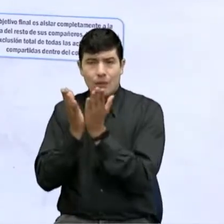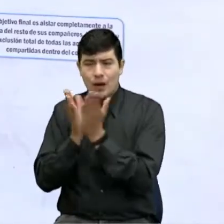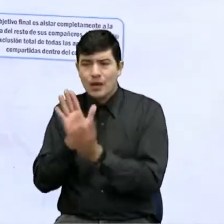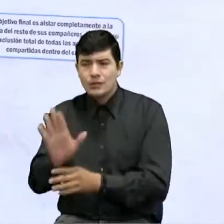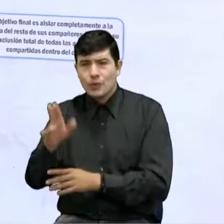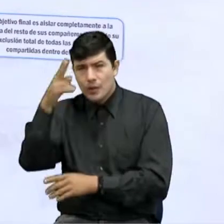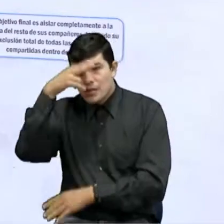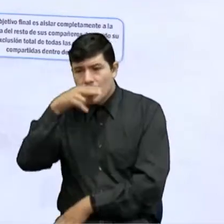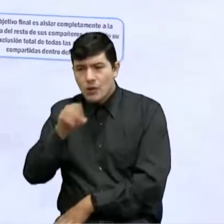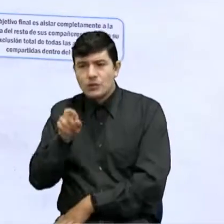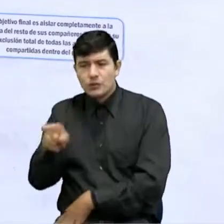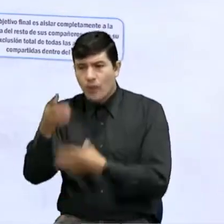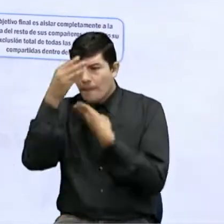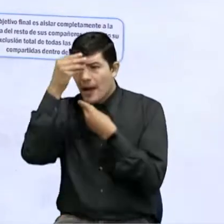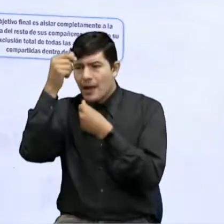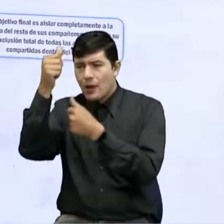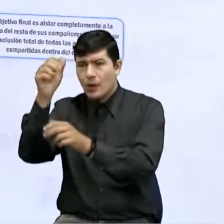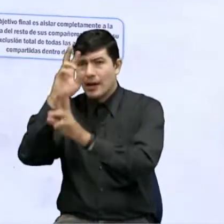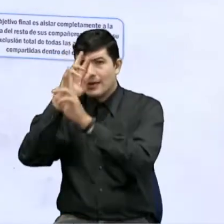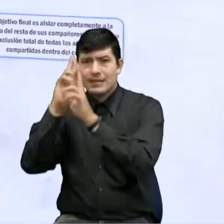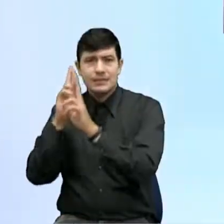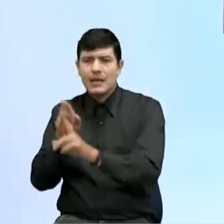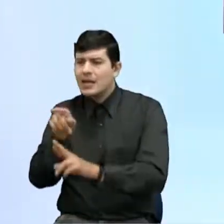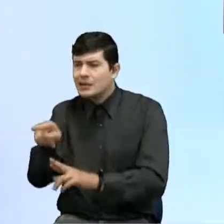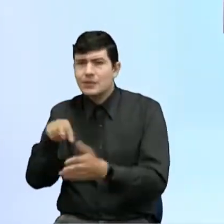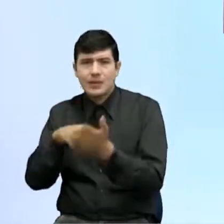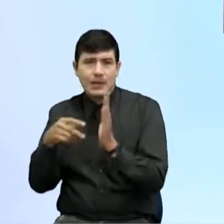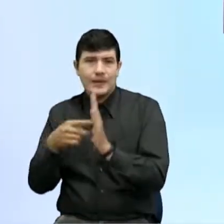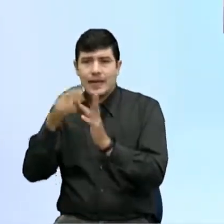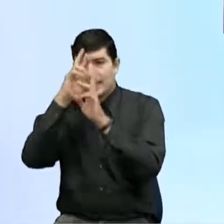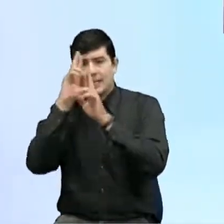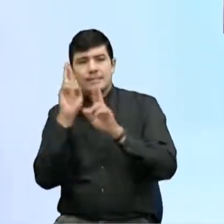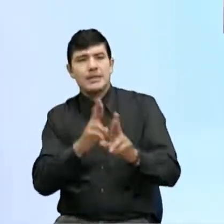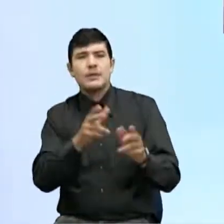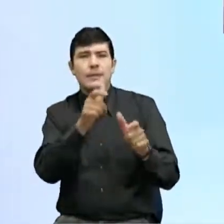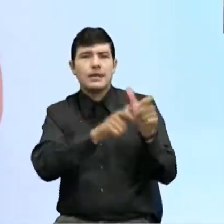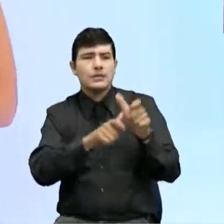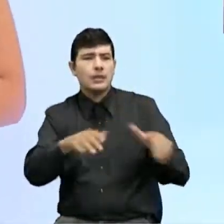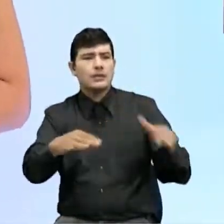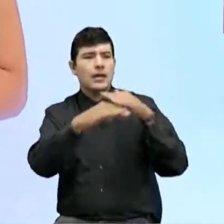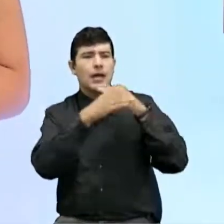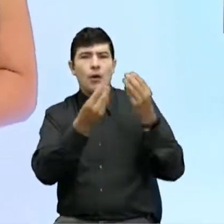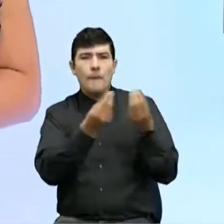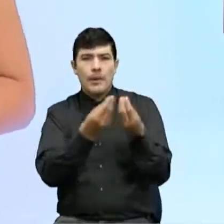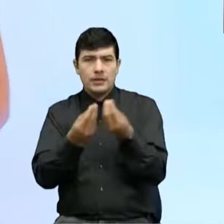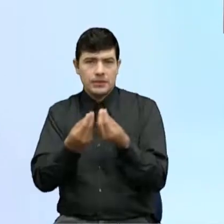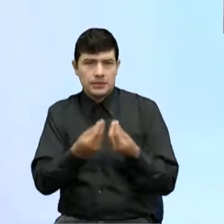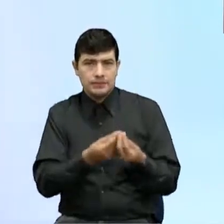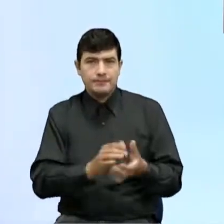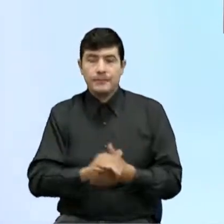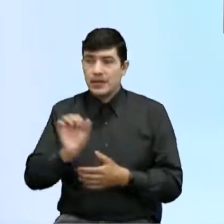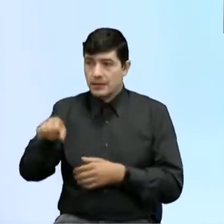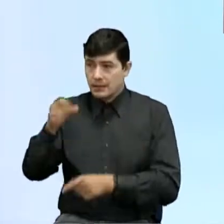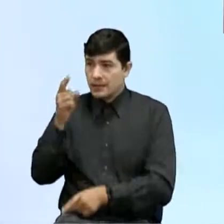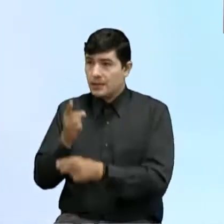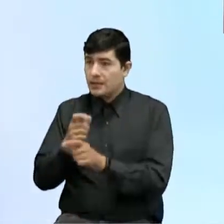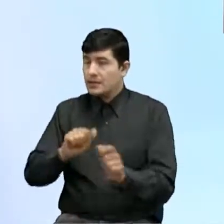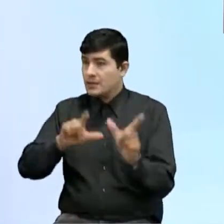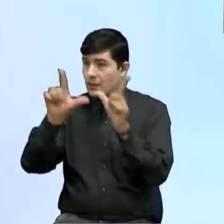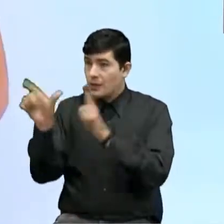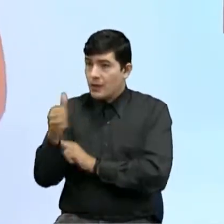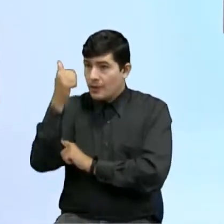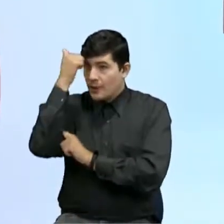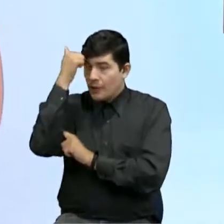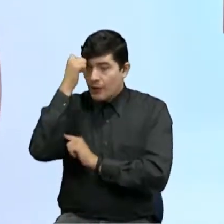valores de respeto, esto es respeto. Muy bien, excelente. Bueno, profe, ya conocimos entonces los tipos de acoso. Ya los niños de